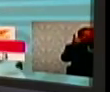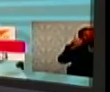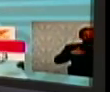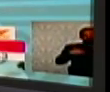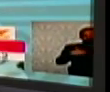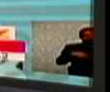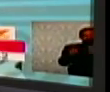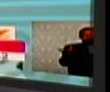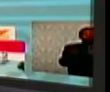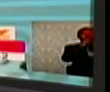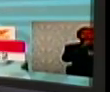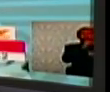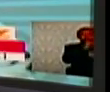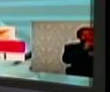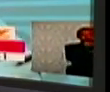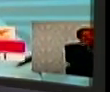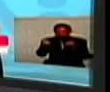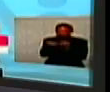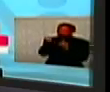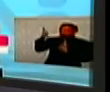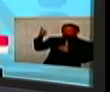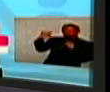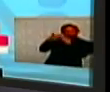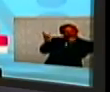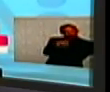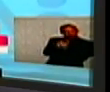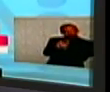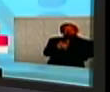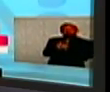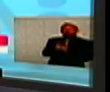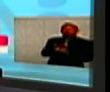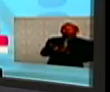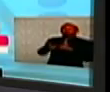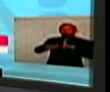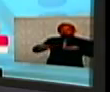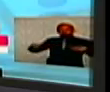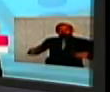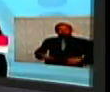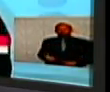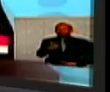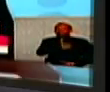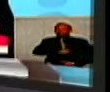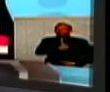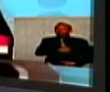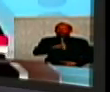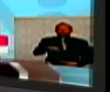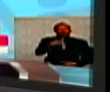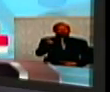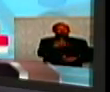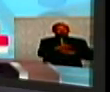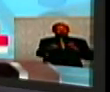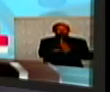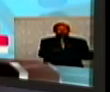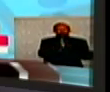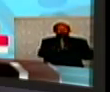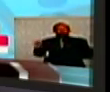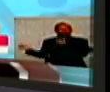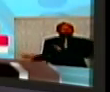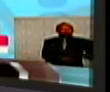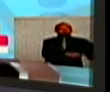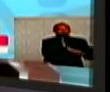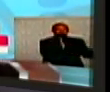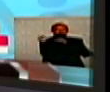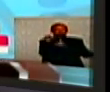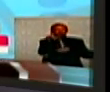mate. Era imposible pensar que Antonio pudiera quitarse sus colmillos de camarón, estos que